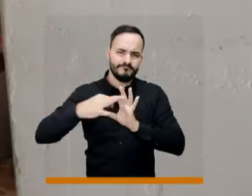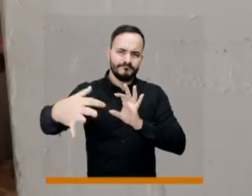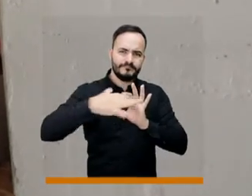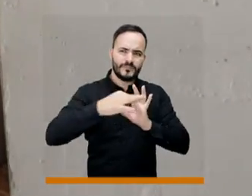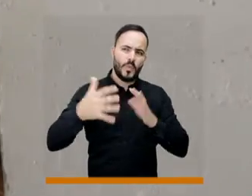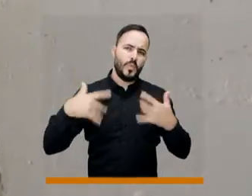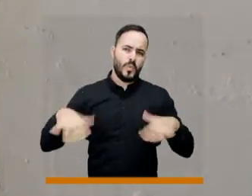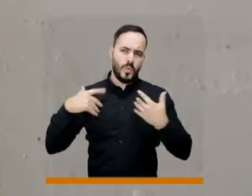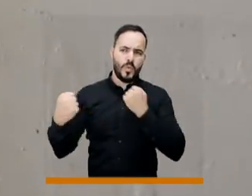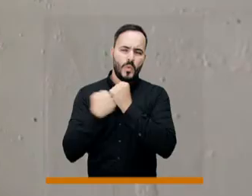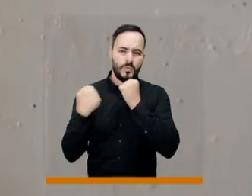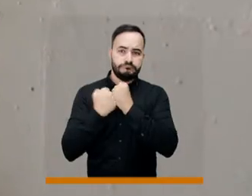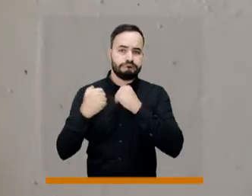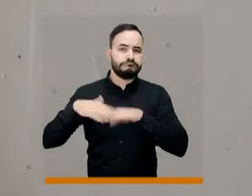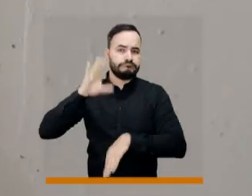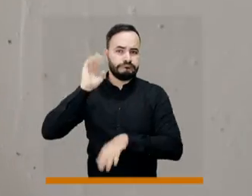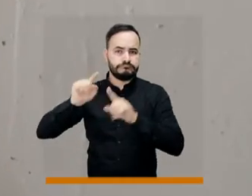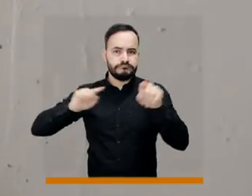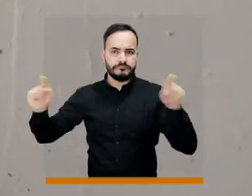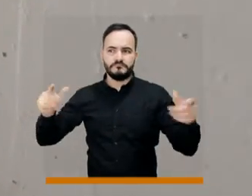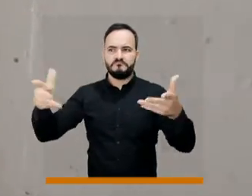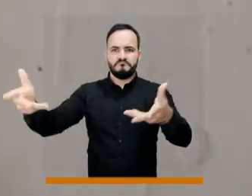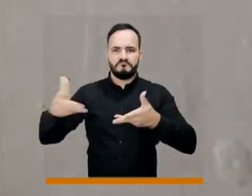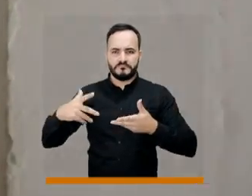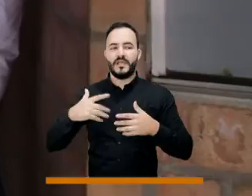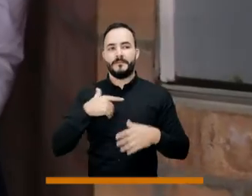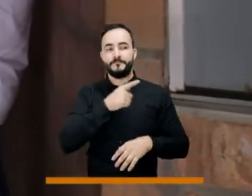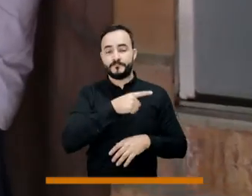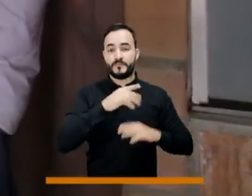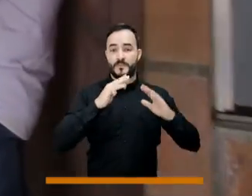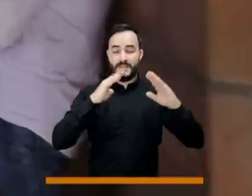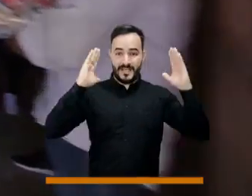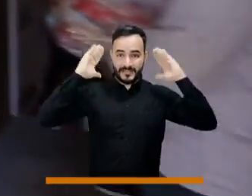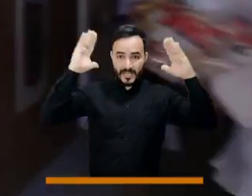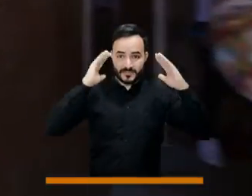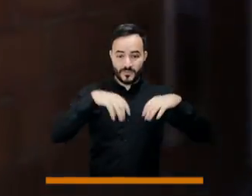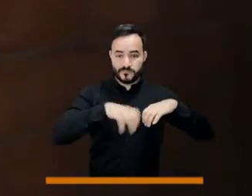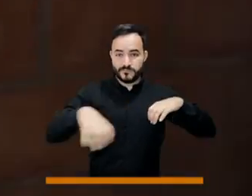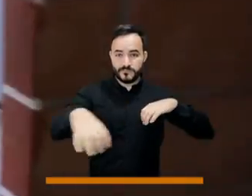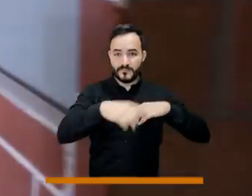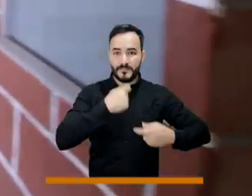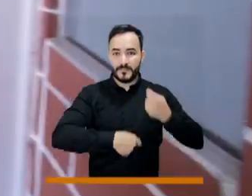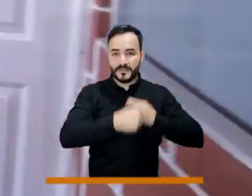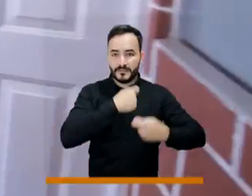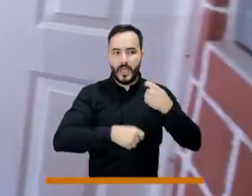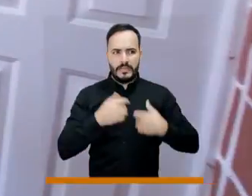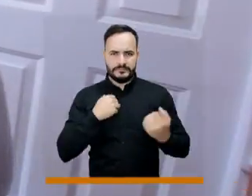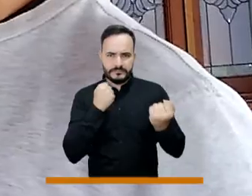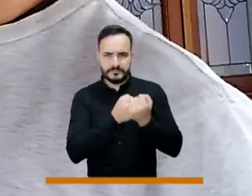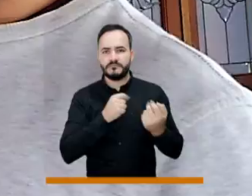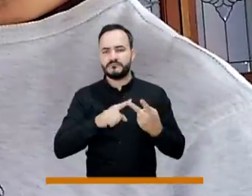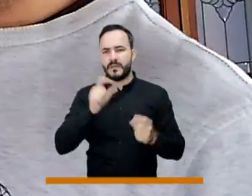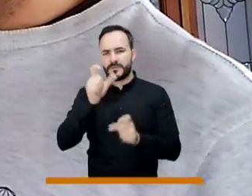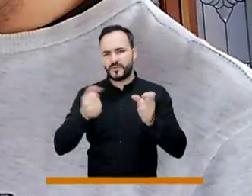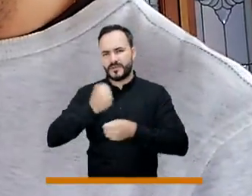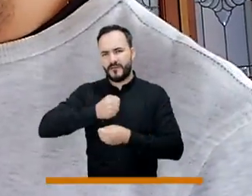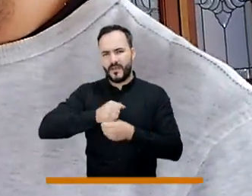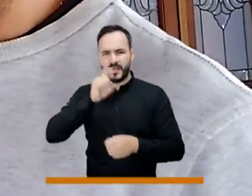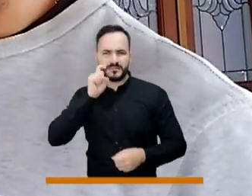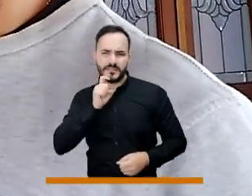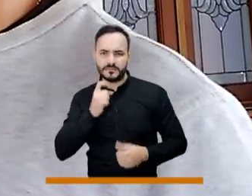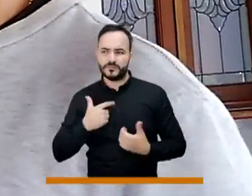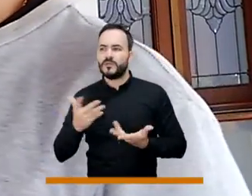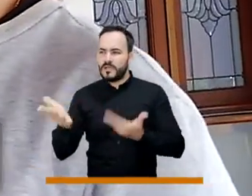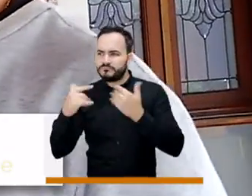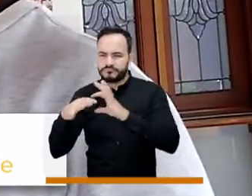de Medellín apoyando las comunidades. Estuvimos trabajando con los venteros del Estadio Atanasio Girardot, estuvimos trabajando con